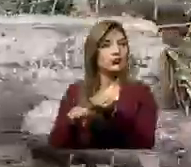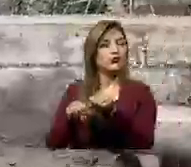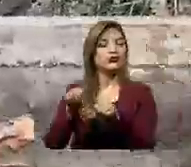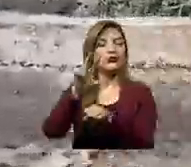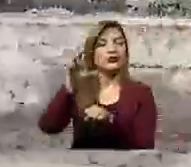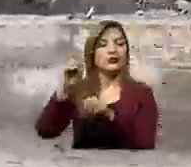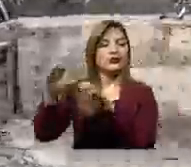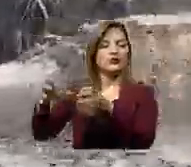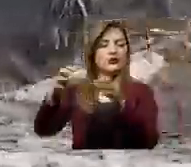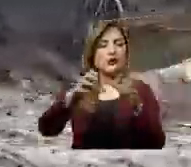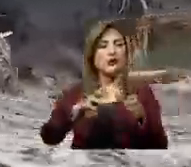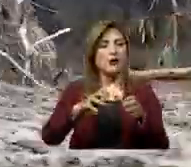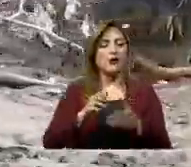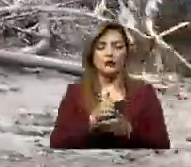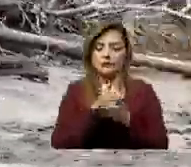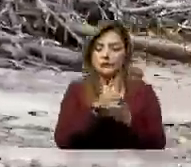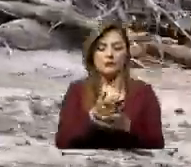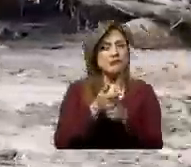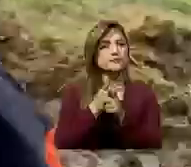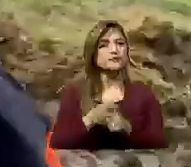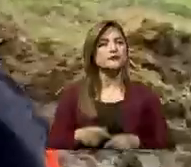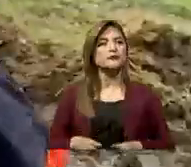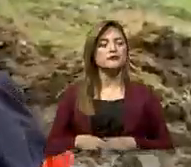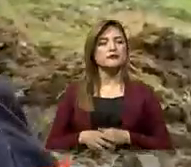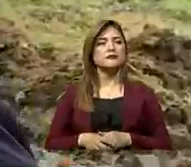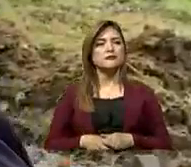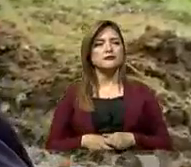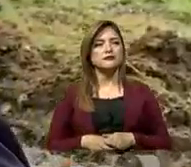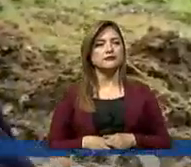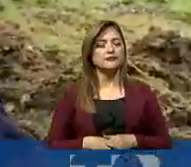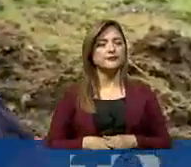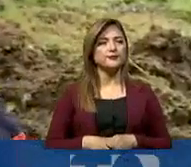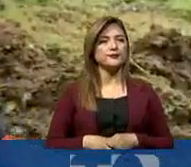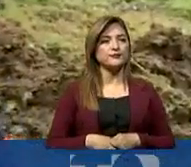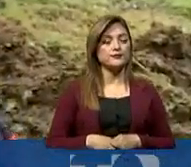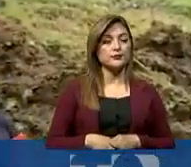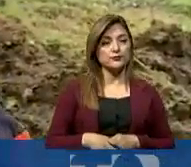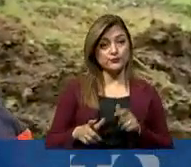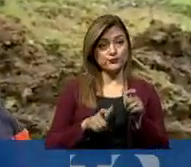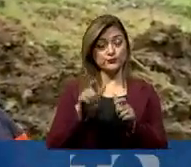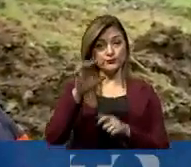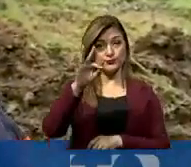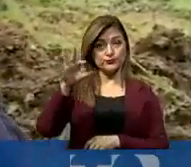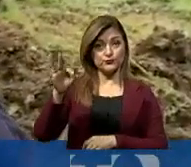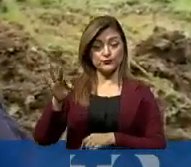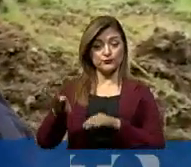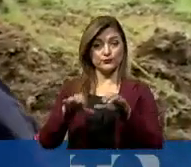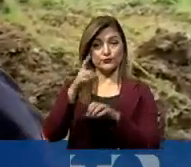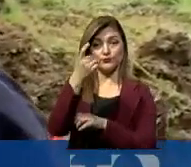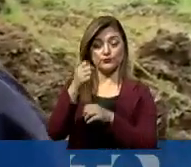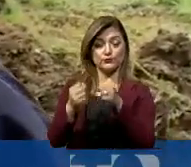30 sectores para brindar ayuda inmediata tenemos activas a 99 personas 11 vehículos